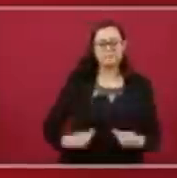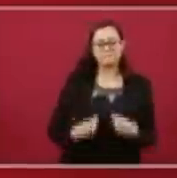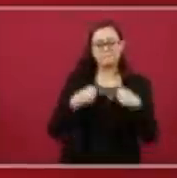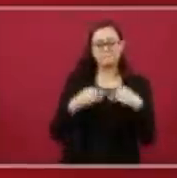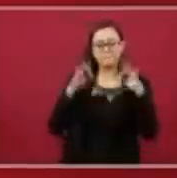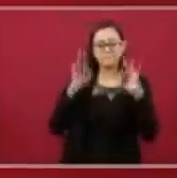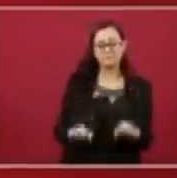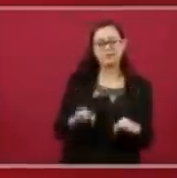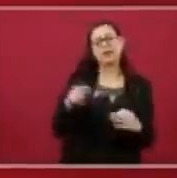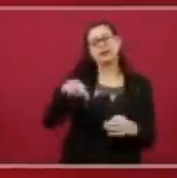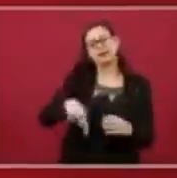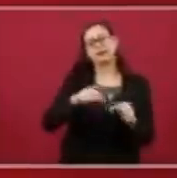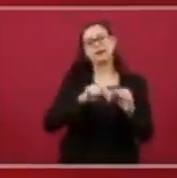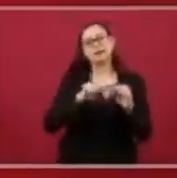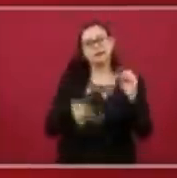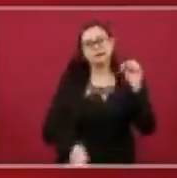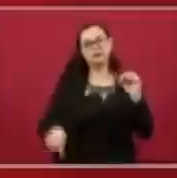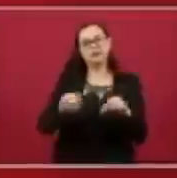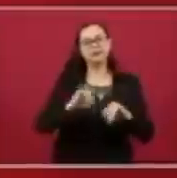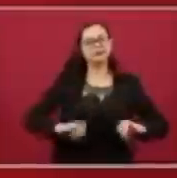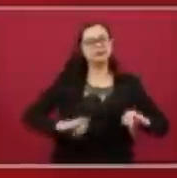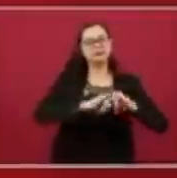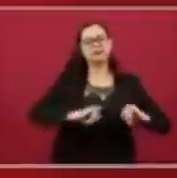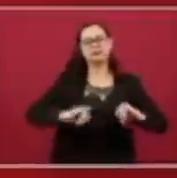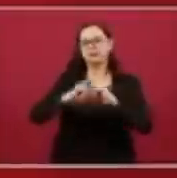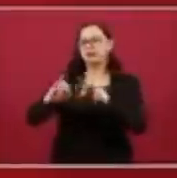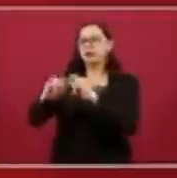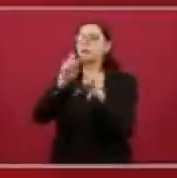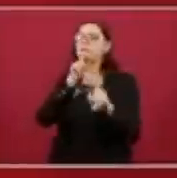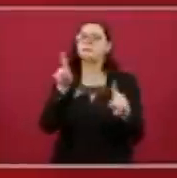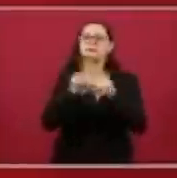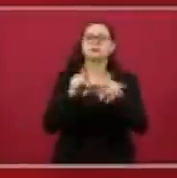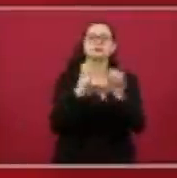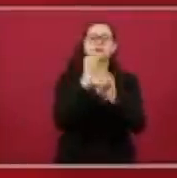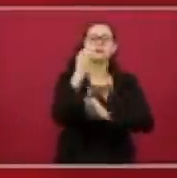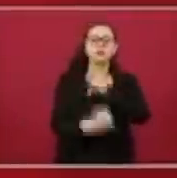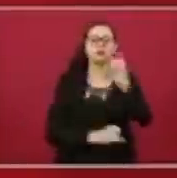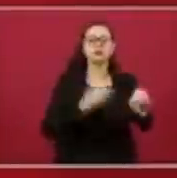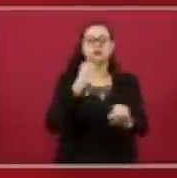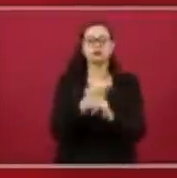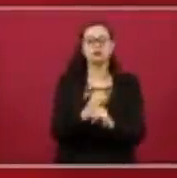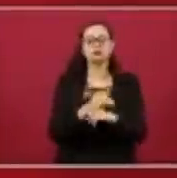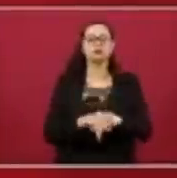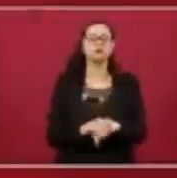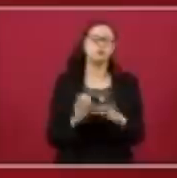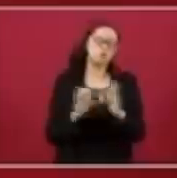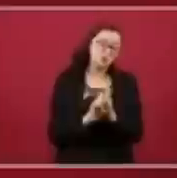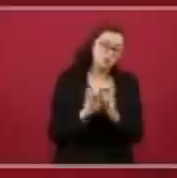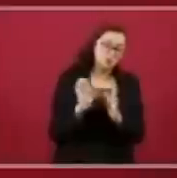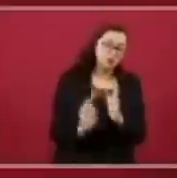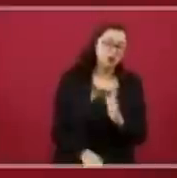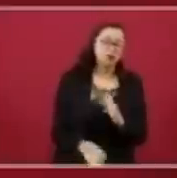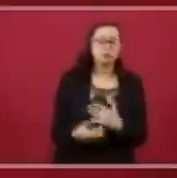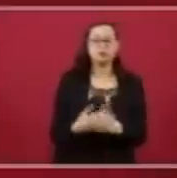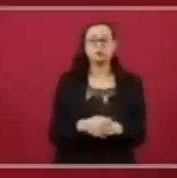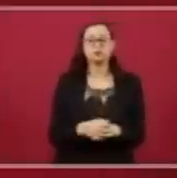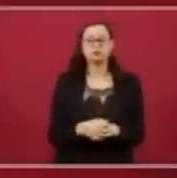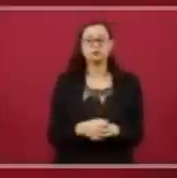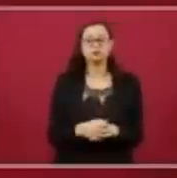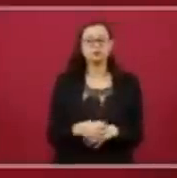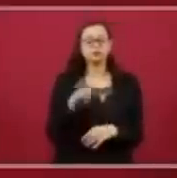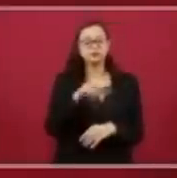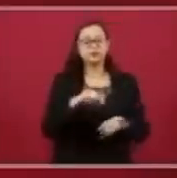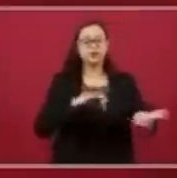instancias nacionales como en instancias y organismos internacionales. Ejemplo de ello es el trabajo que ha realizado